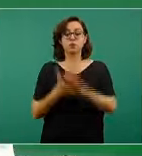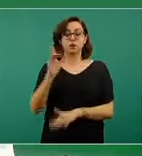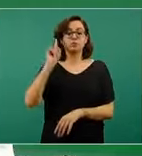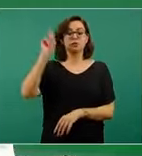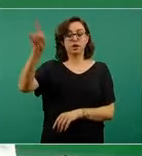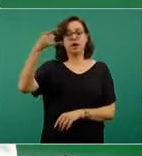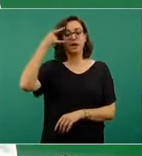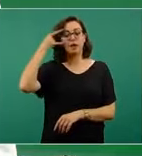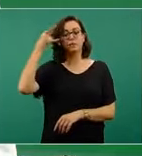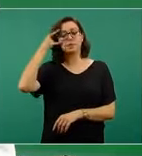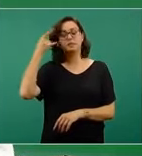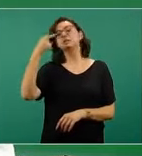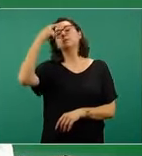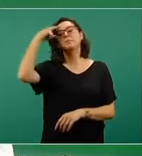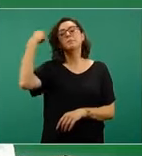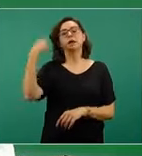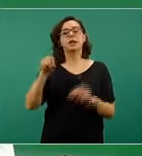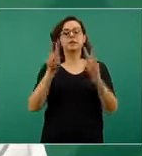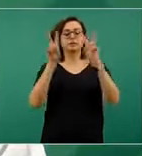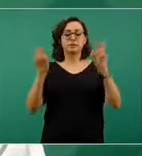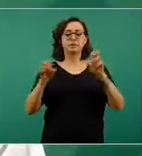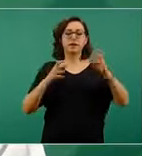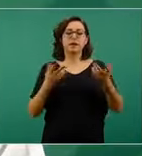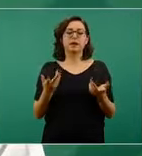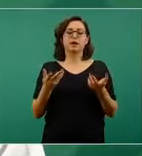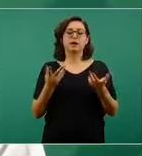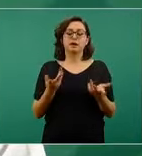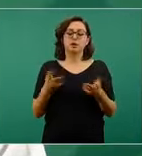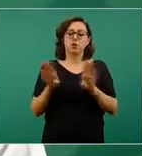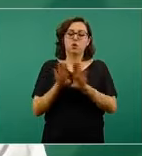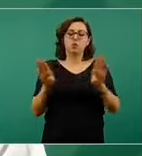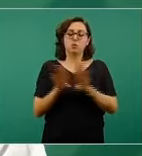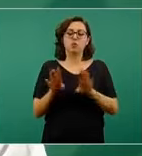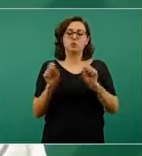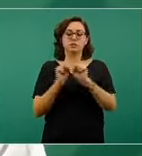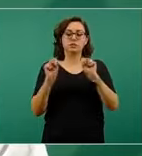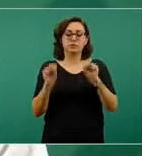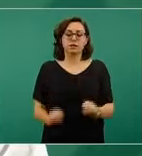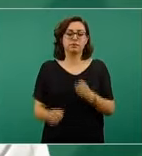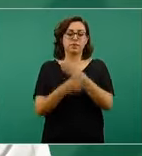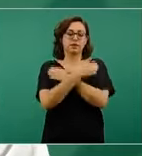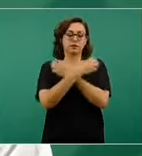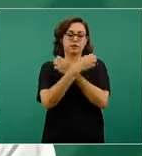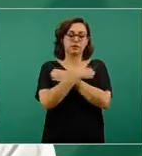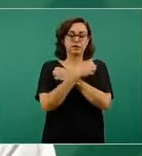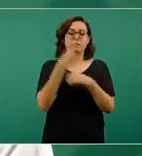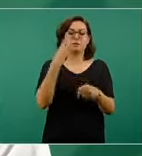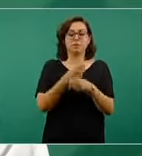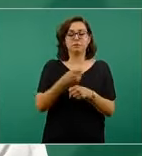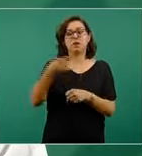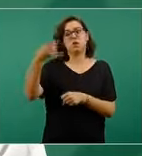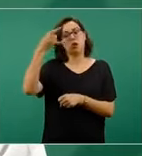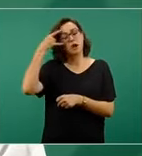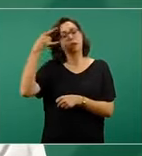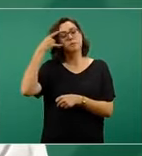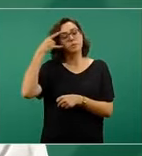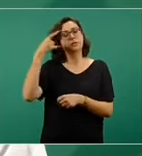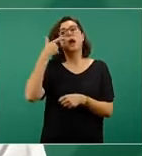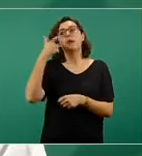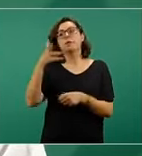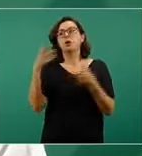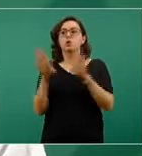trabajando en la parte de la planeación de la apertura del sistema educativo. Primero en Campeche, si es que en su